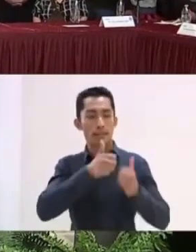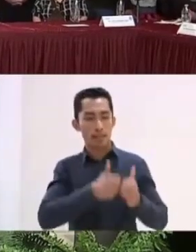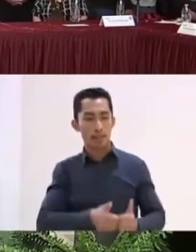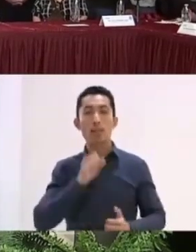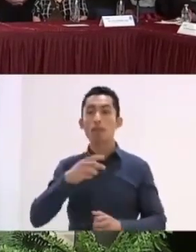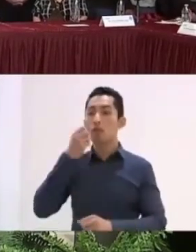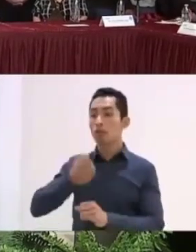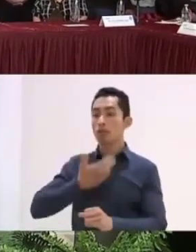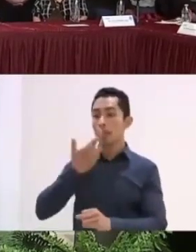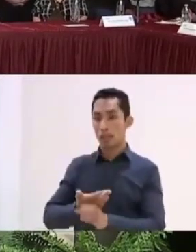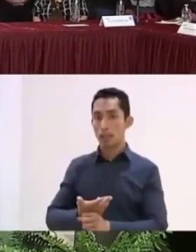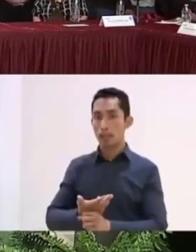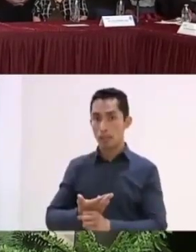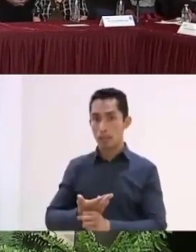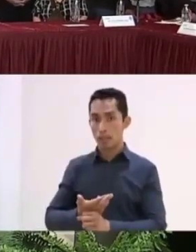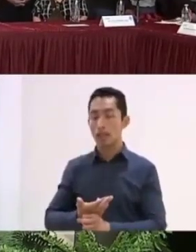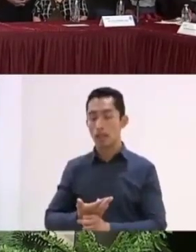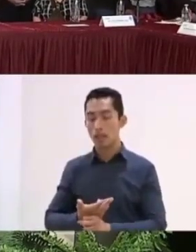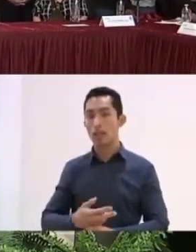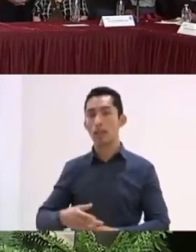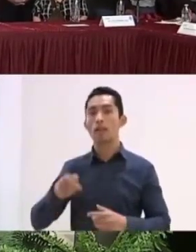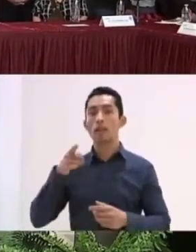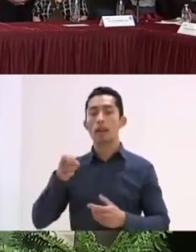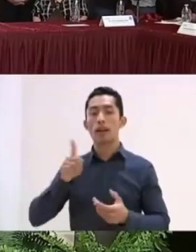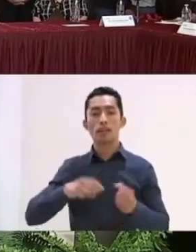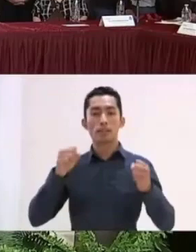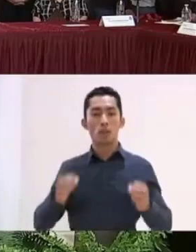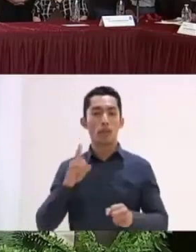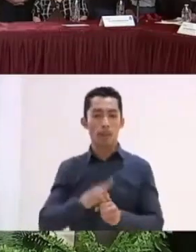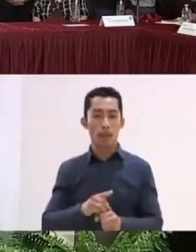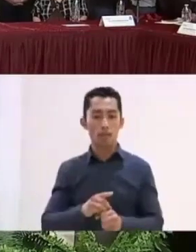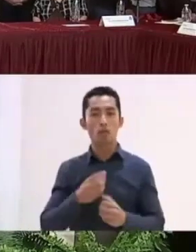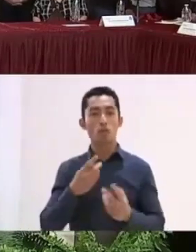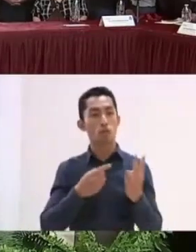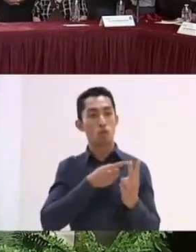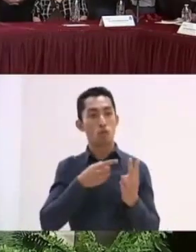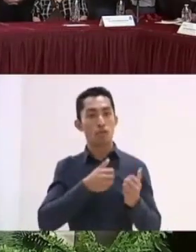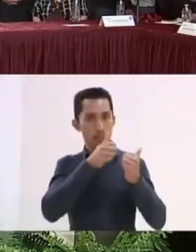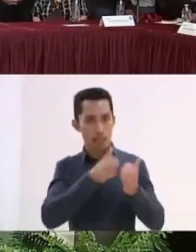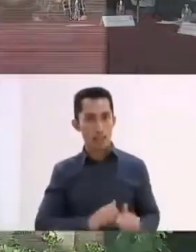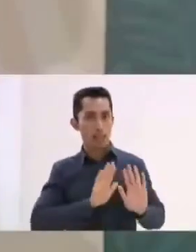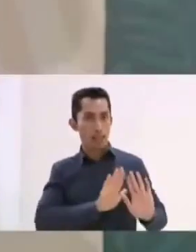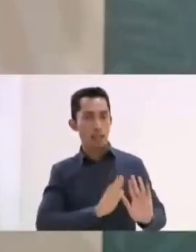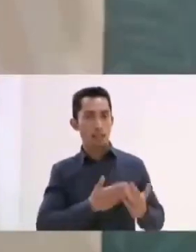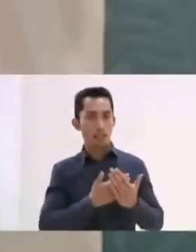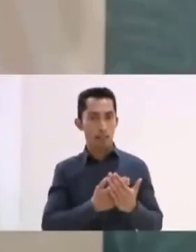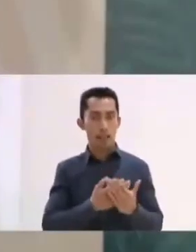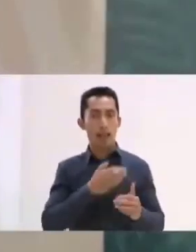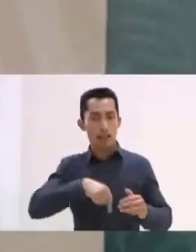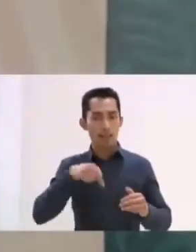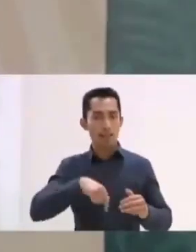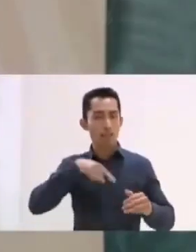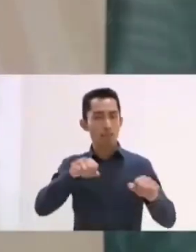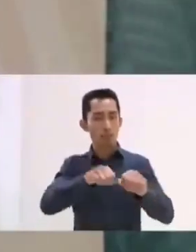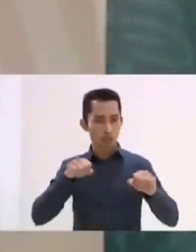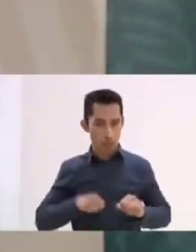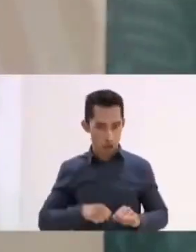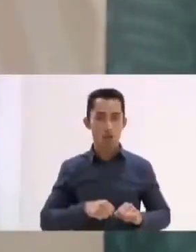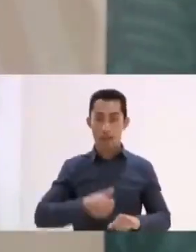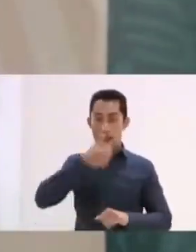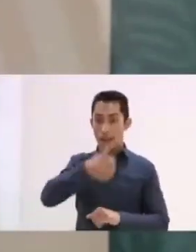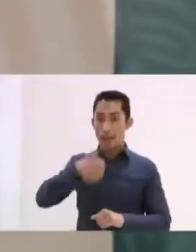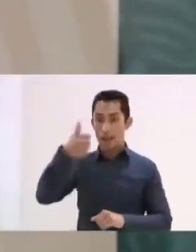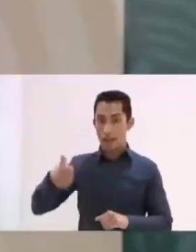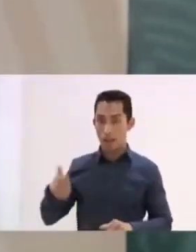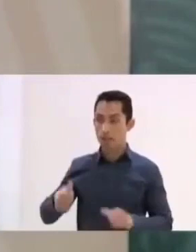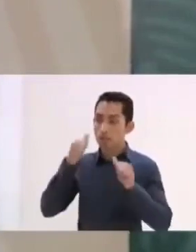la secretaria de Seguridad. Los dos van a quedar aquí en este salón y les van a